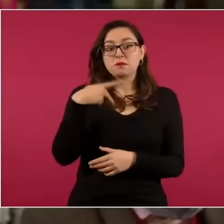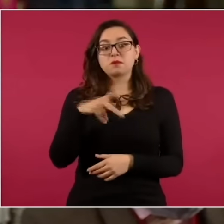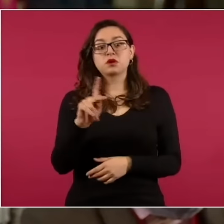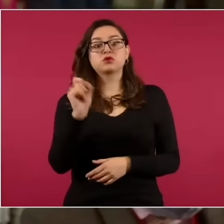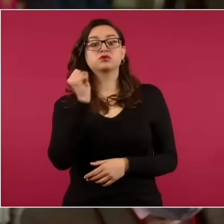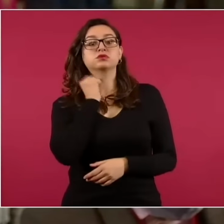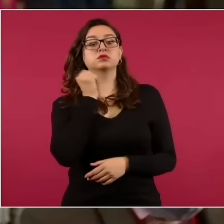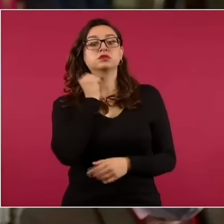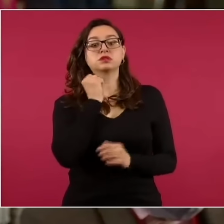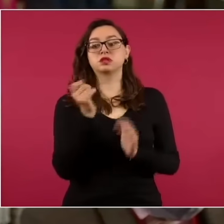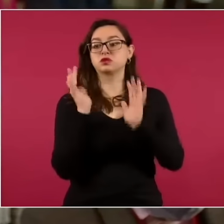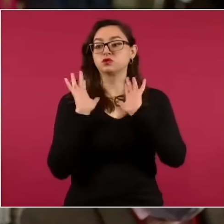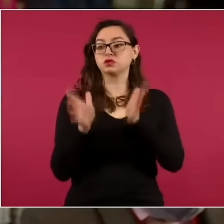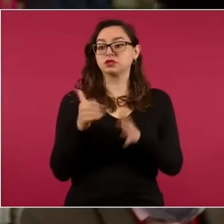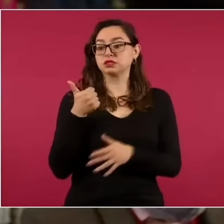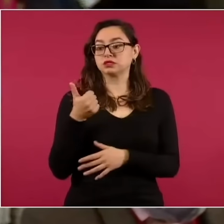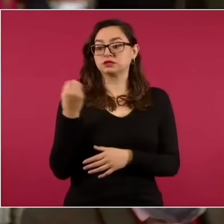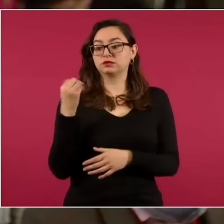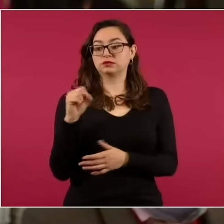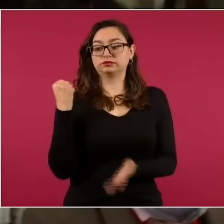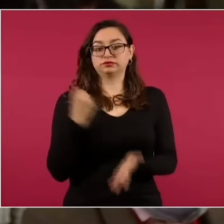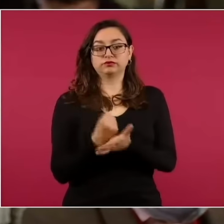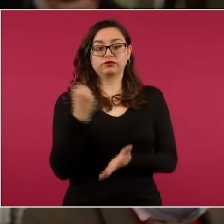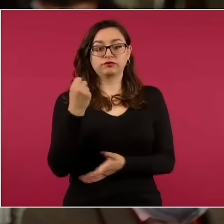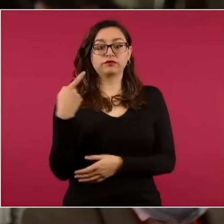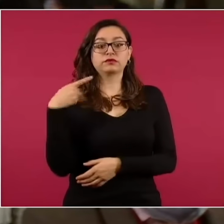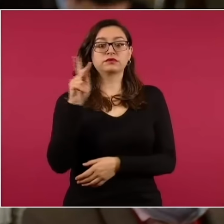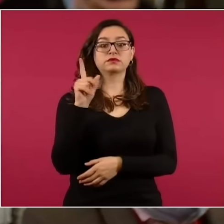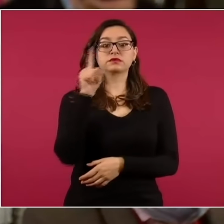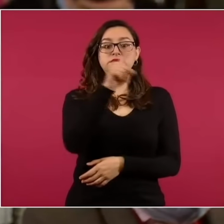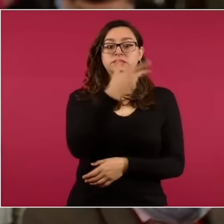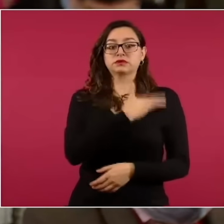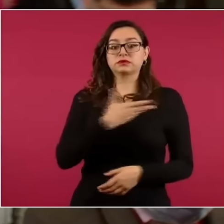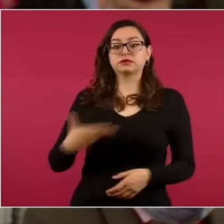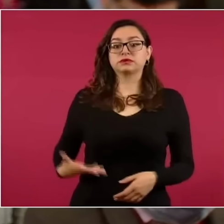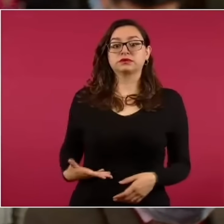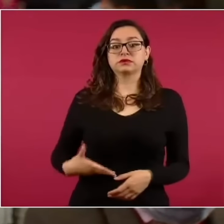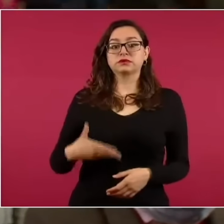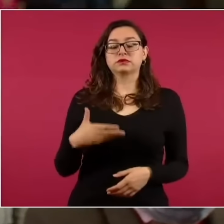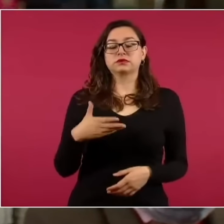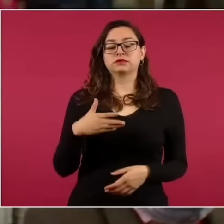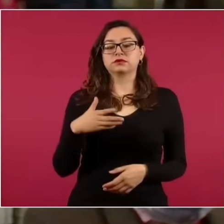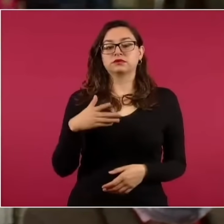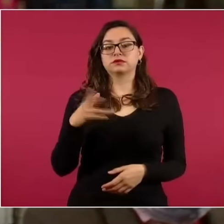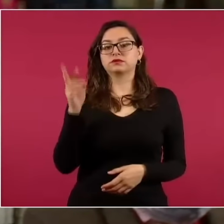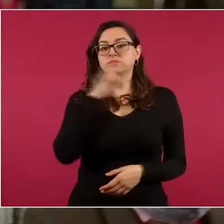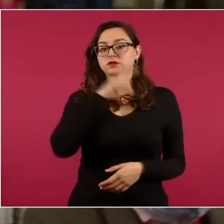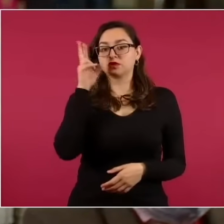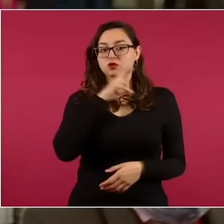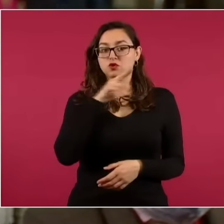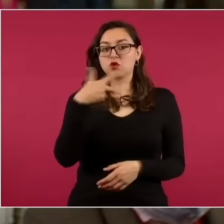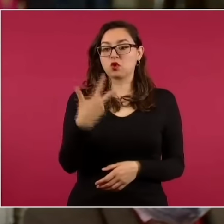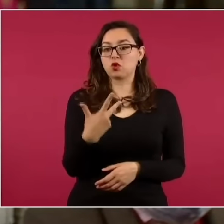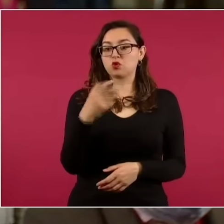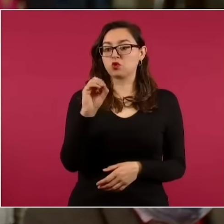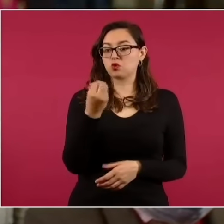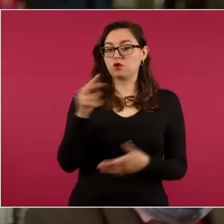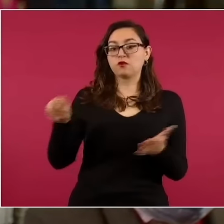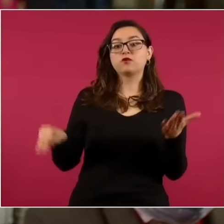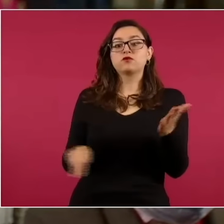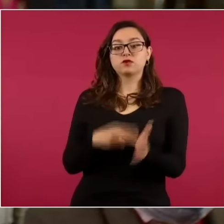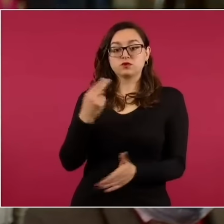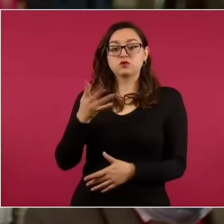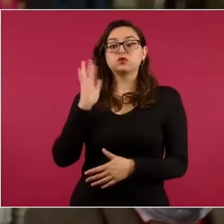el 6 de octubre y el presidente de Rusia, Vladimir Putin, el 8 de octubre firmó este documento. En estas áreas